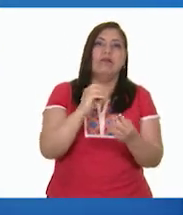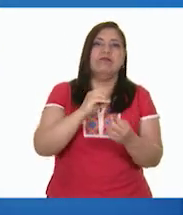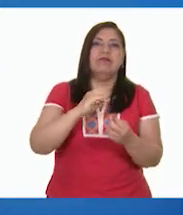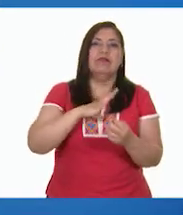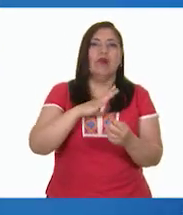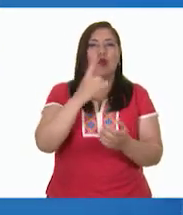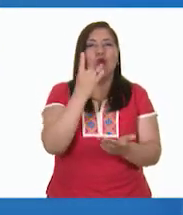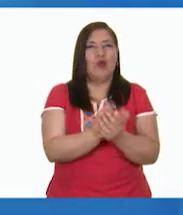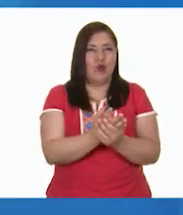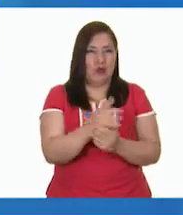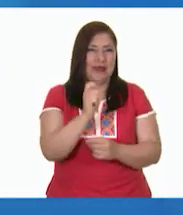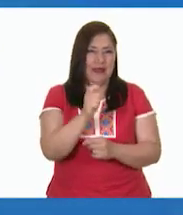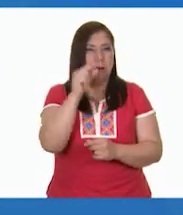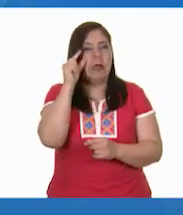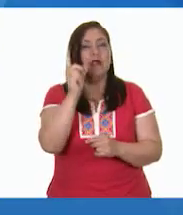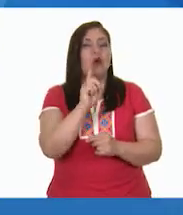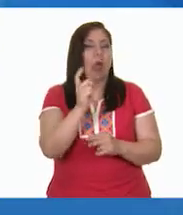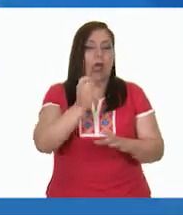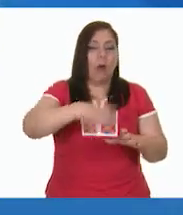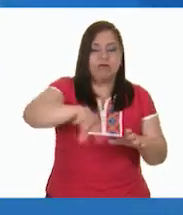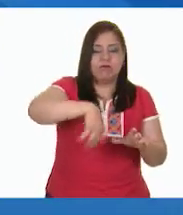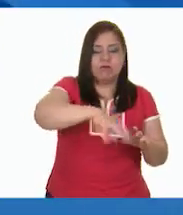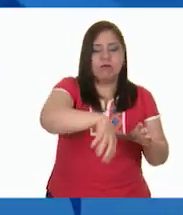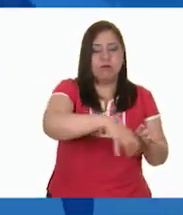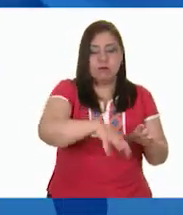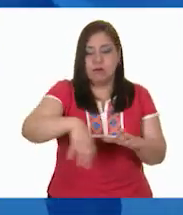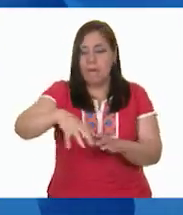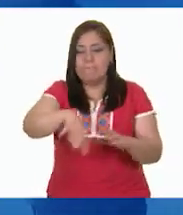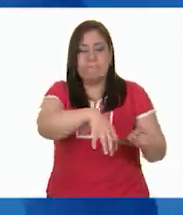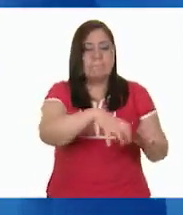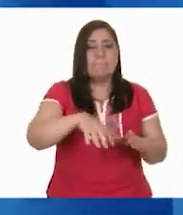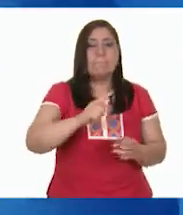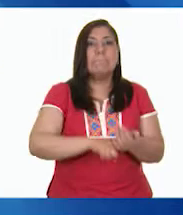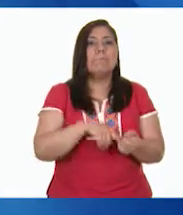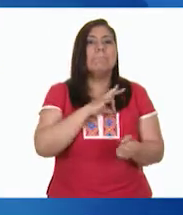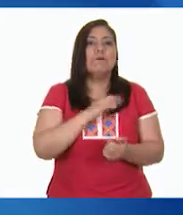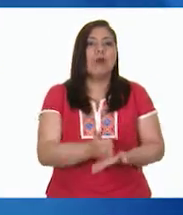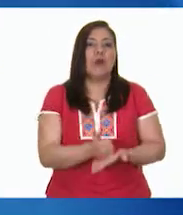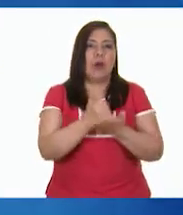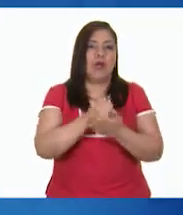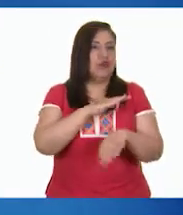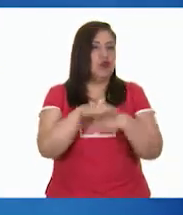acumularse en un solo lugar. Entonces con esto nos va a ayudar para que todas las paletas tengan almendra.